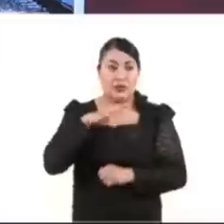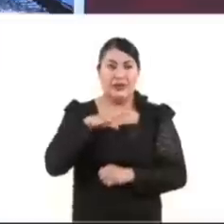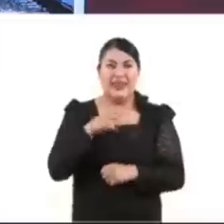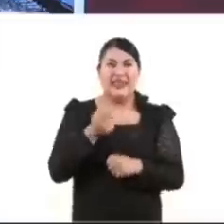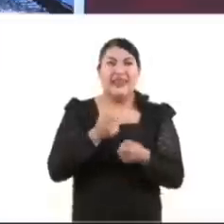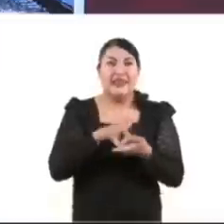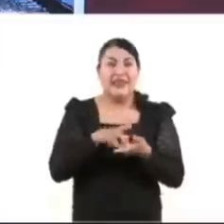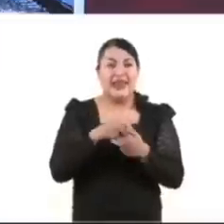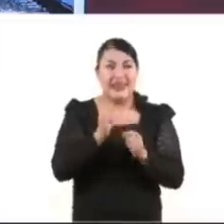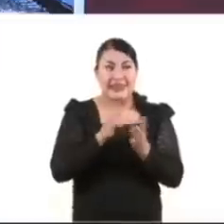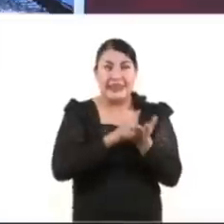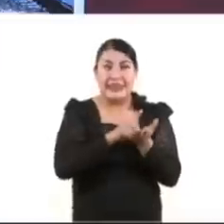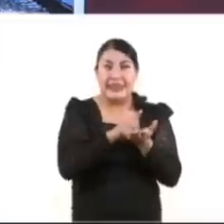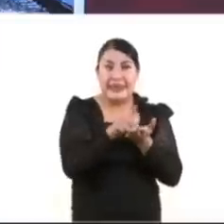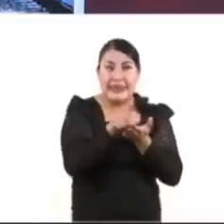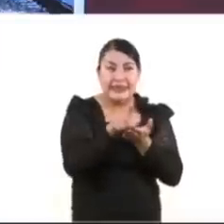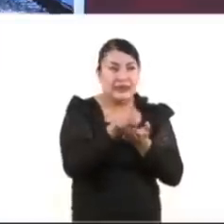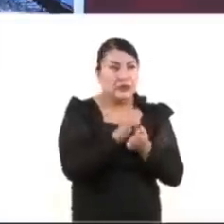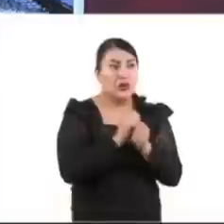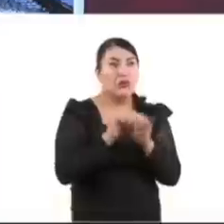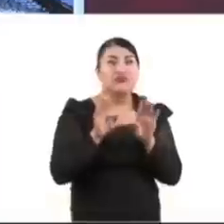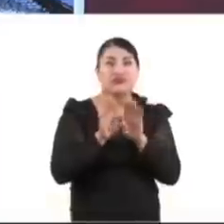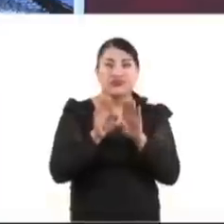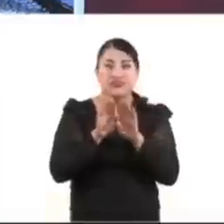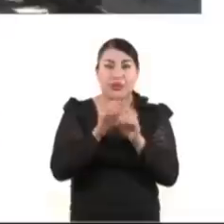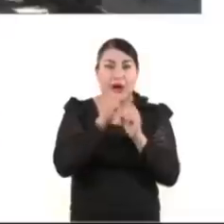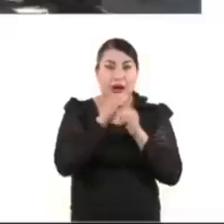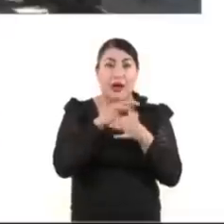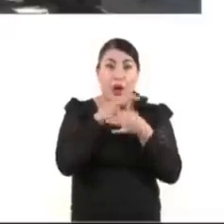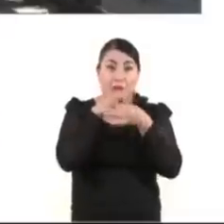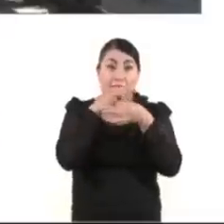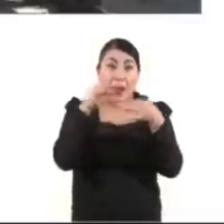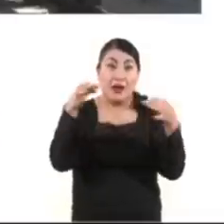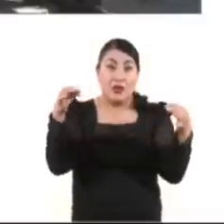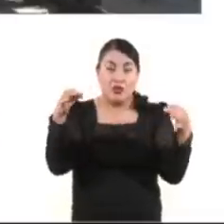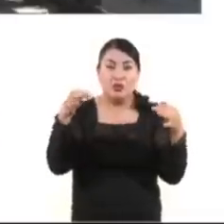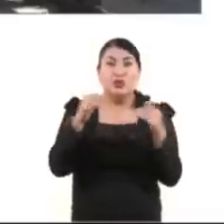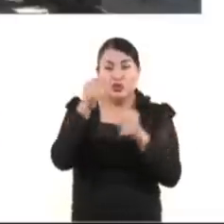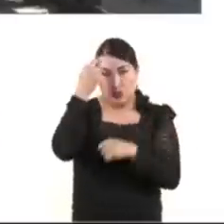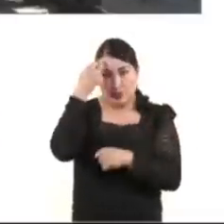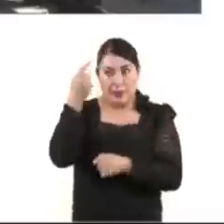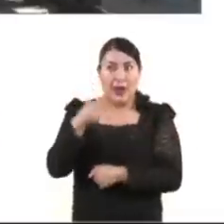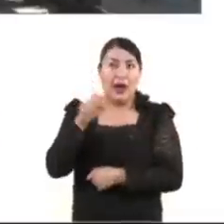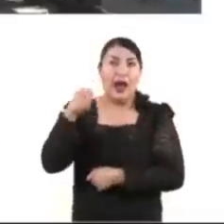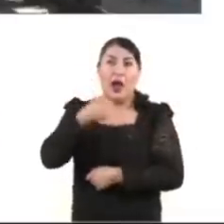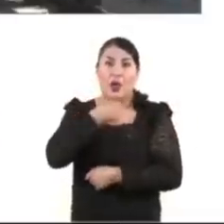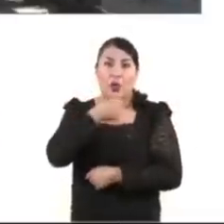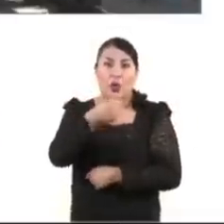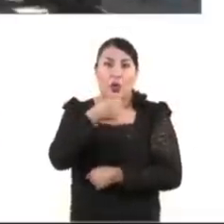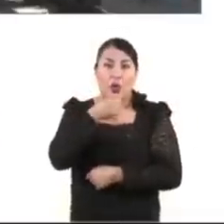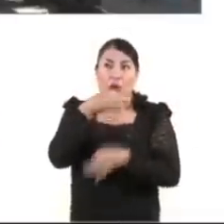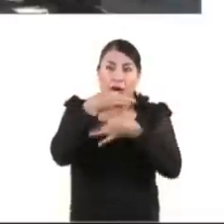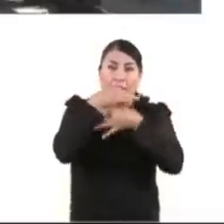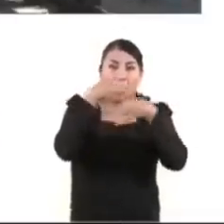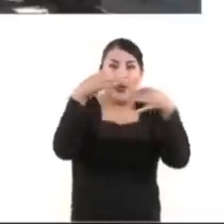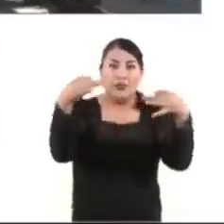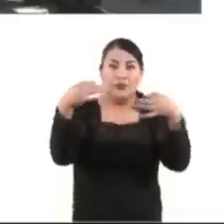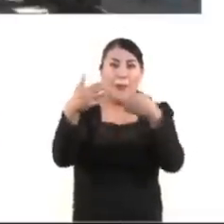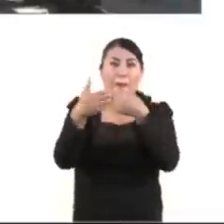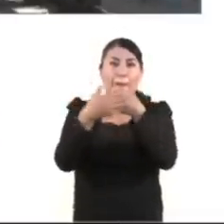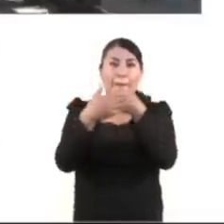cada uno de ellos tendrán también anuncios sonoros para estar avisando de la próxima